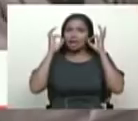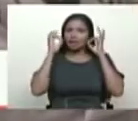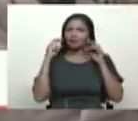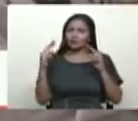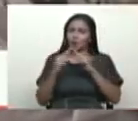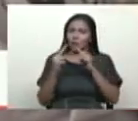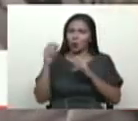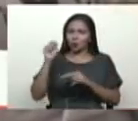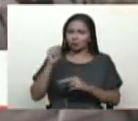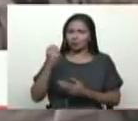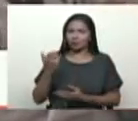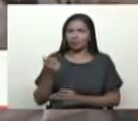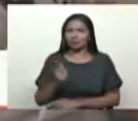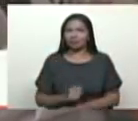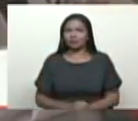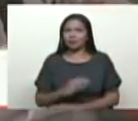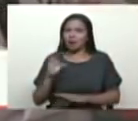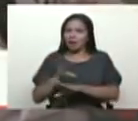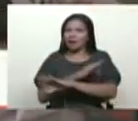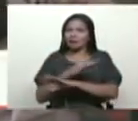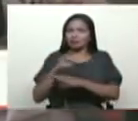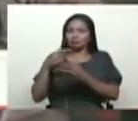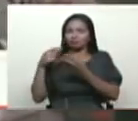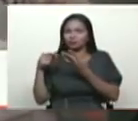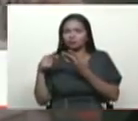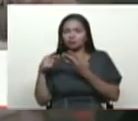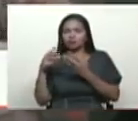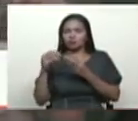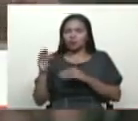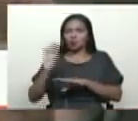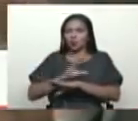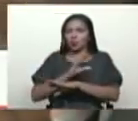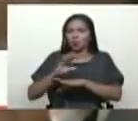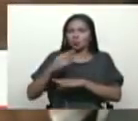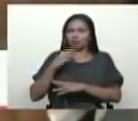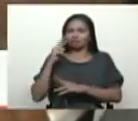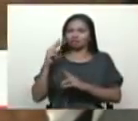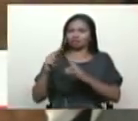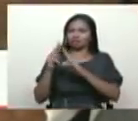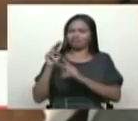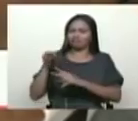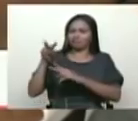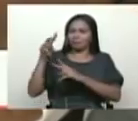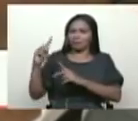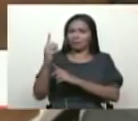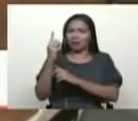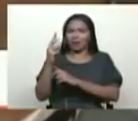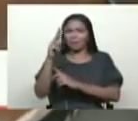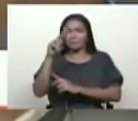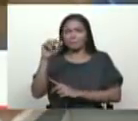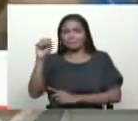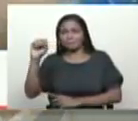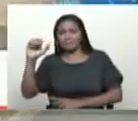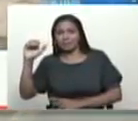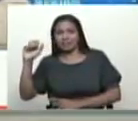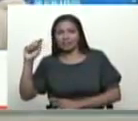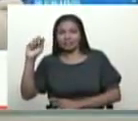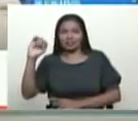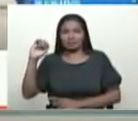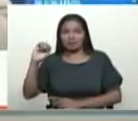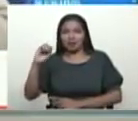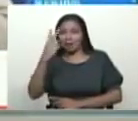Hay unas canciones, unas cosas. Las nietas mías estaban cantando, yo no sabía qué era, y ellas cantaban víctima, víctima.